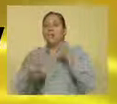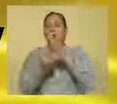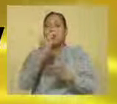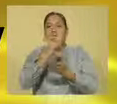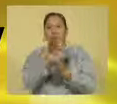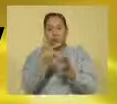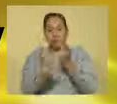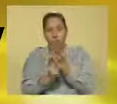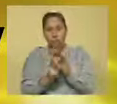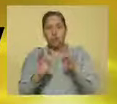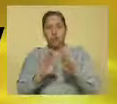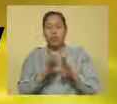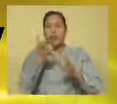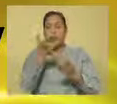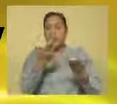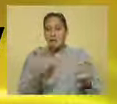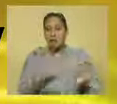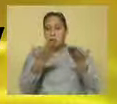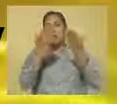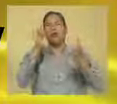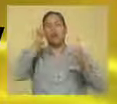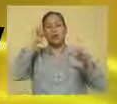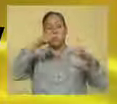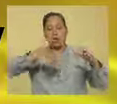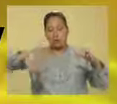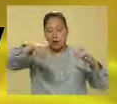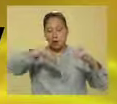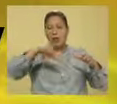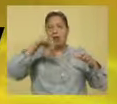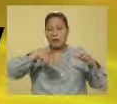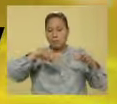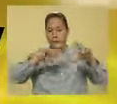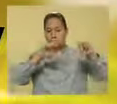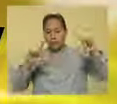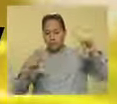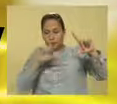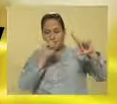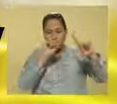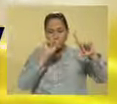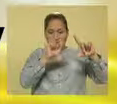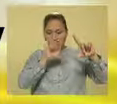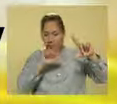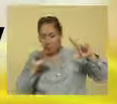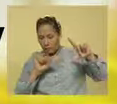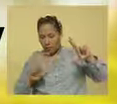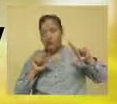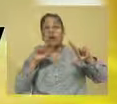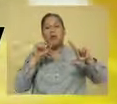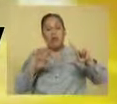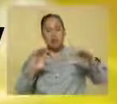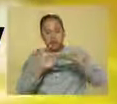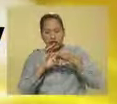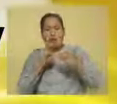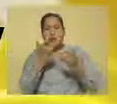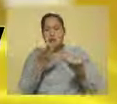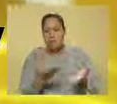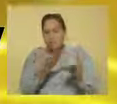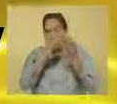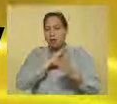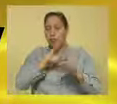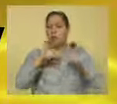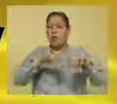la economía detone internamente, región por región. Y así es como podríamos aspirar a tener un crecimiento del orden